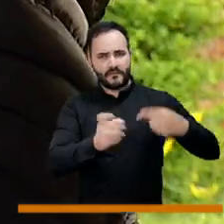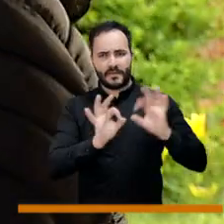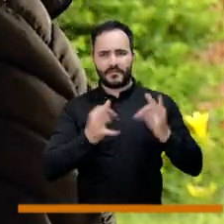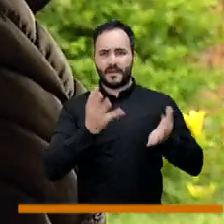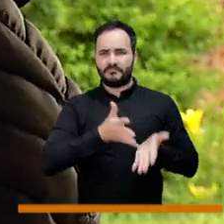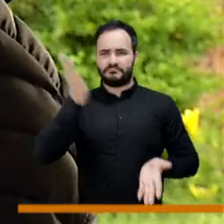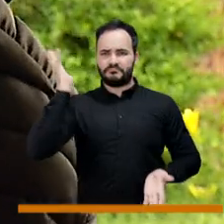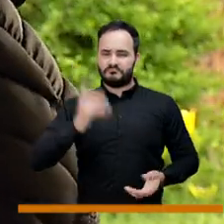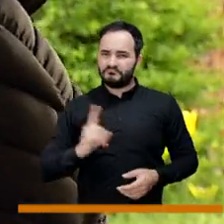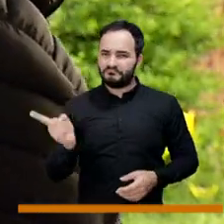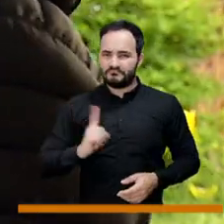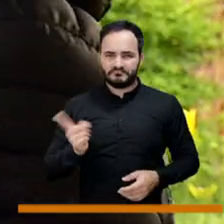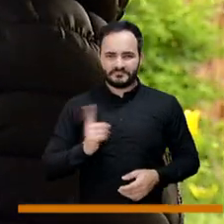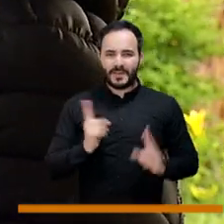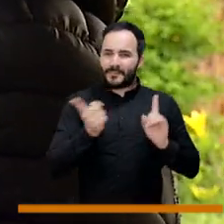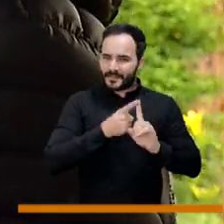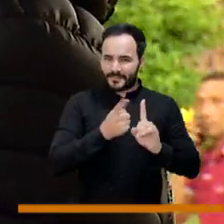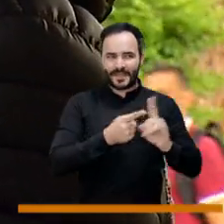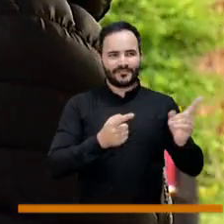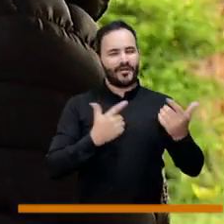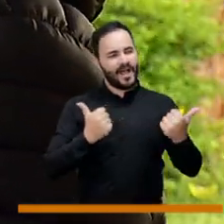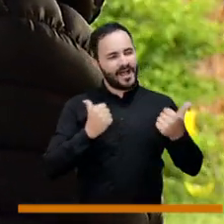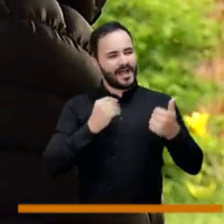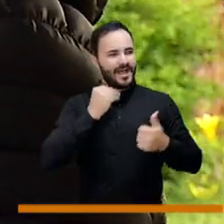nosotros no venimos de familias adineradas.